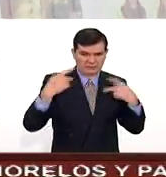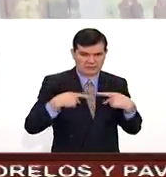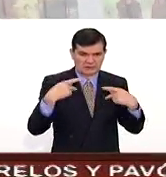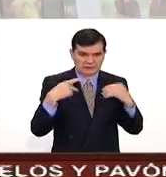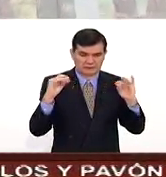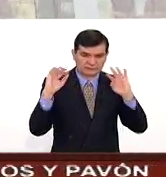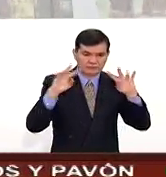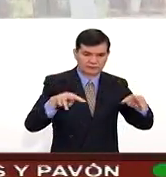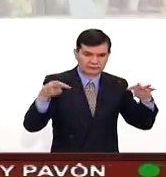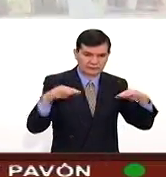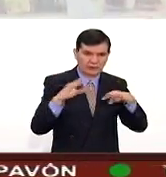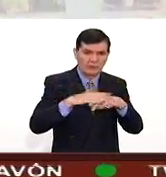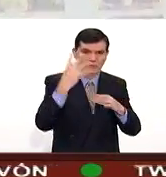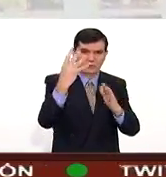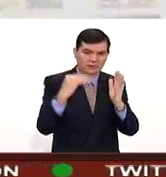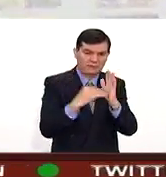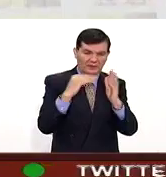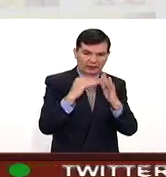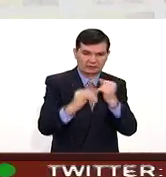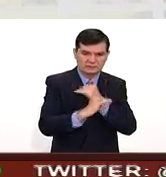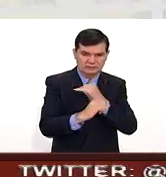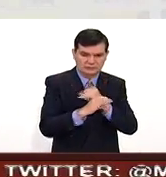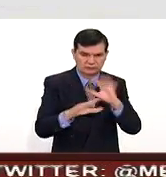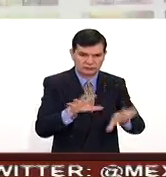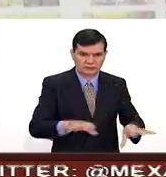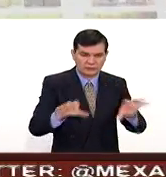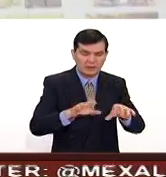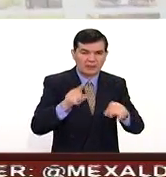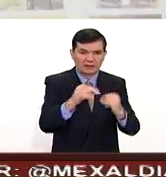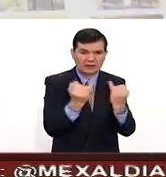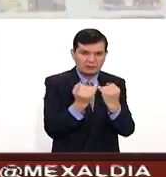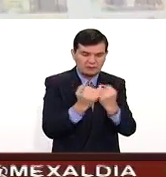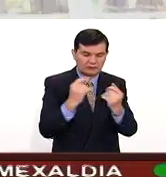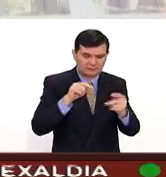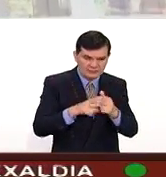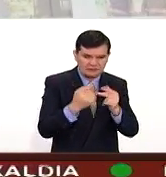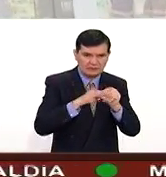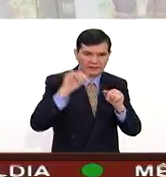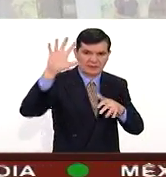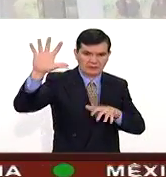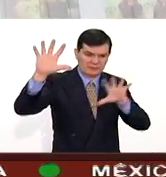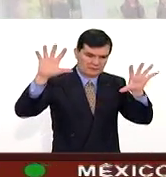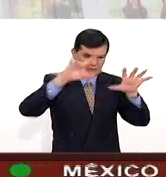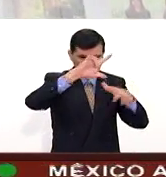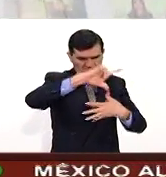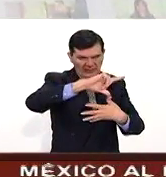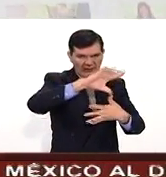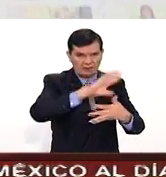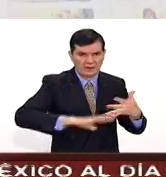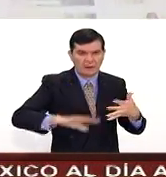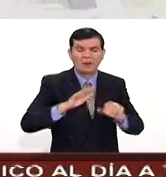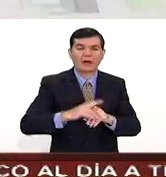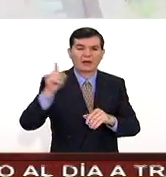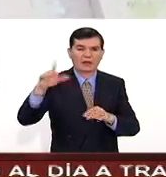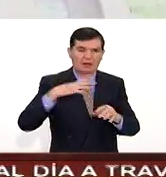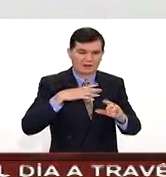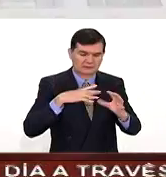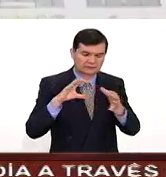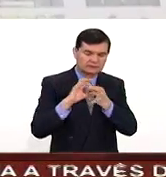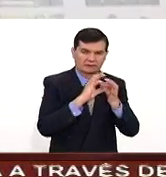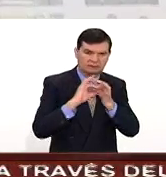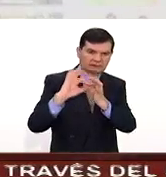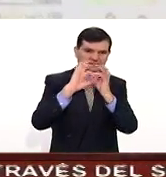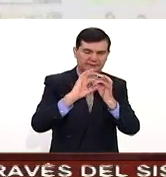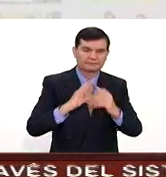espectadores. 4 milhões de internautas. Ponto de partida do canal iberoamericano. Sinal que nos une.